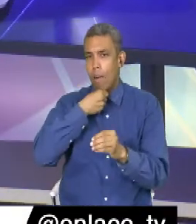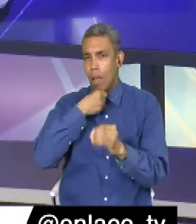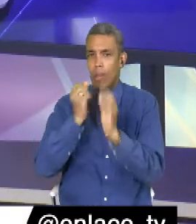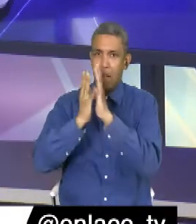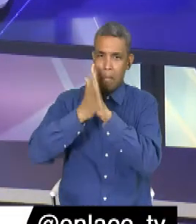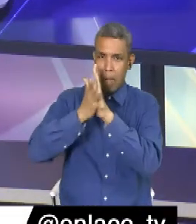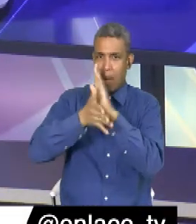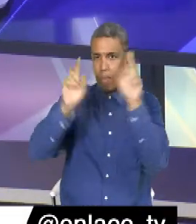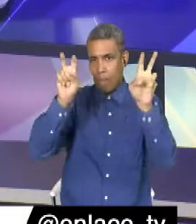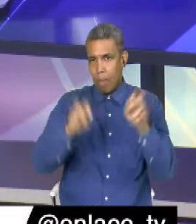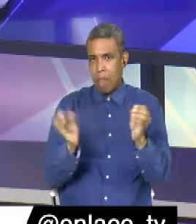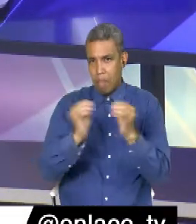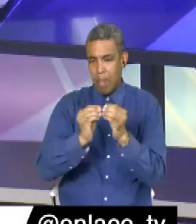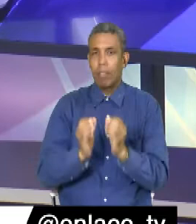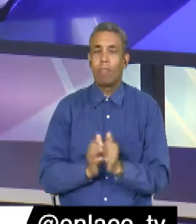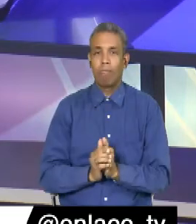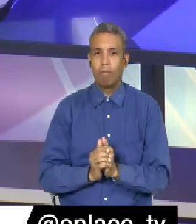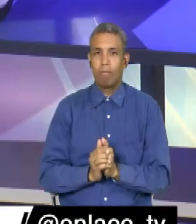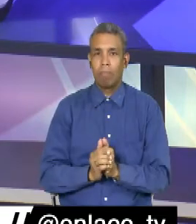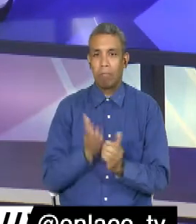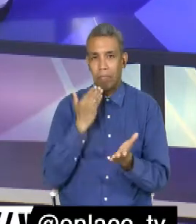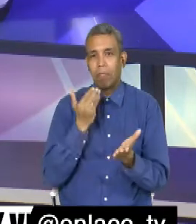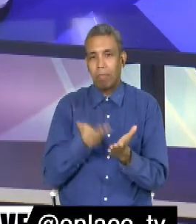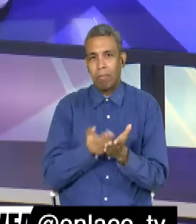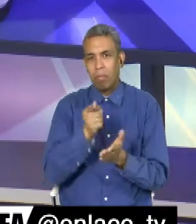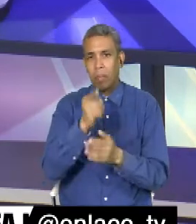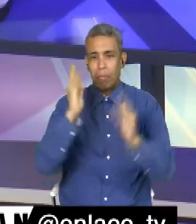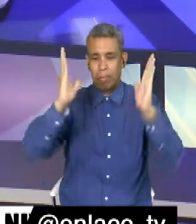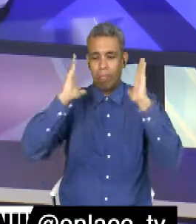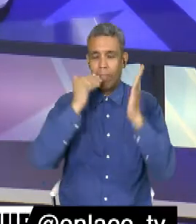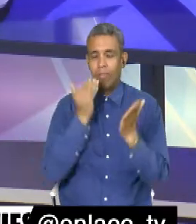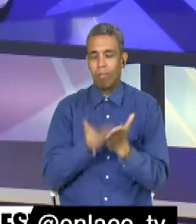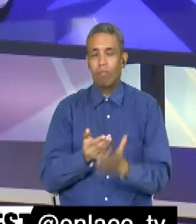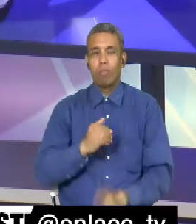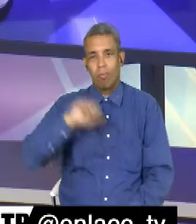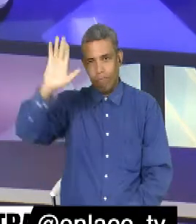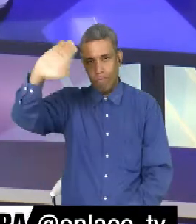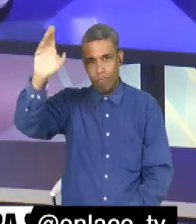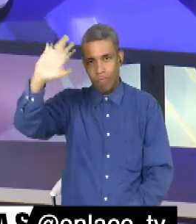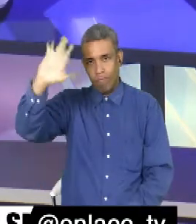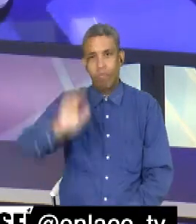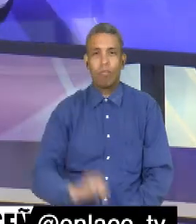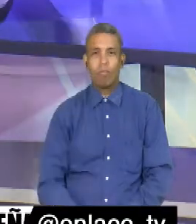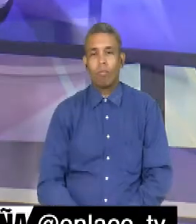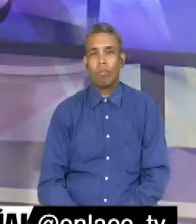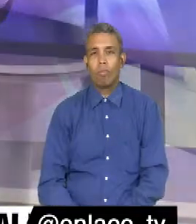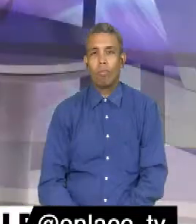Bermeja y la región. Entérese, por supuesto, en Enlace Noticias, lo que usted quiere ver. Feliz tarde para todos.